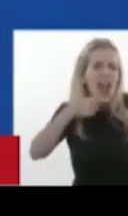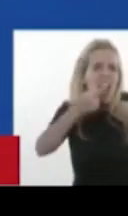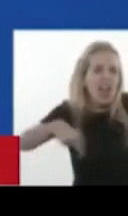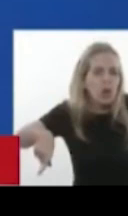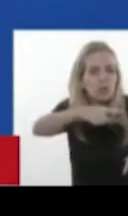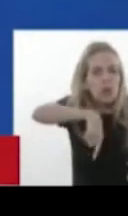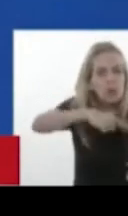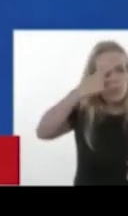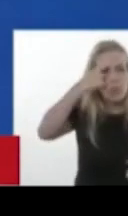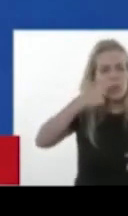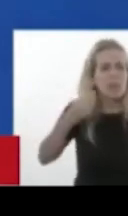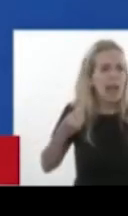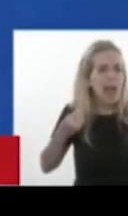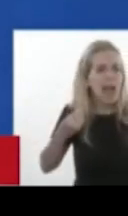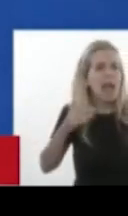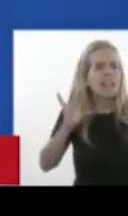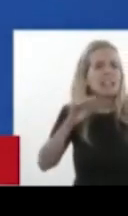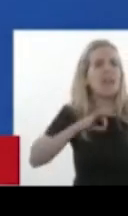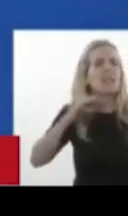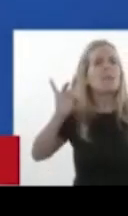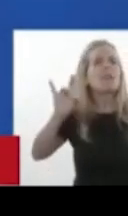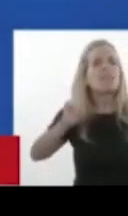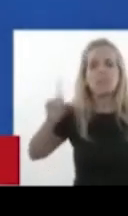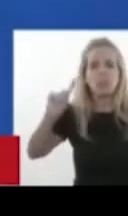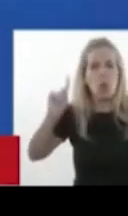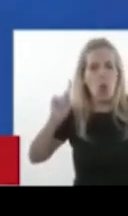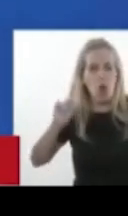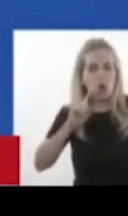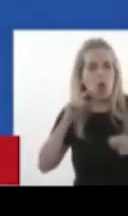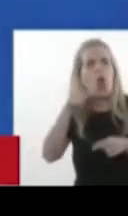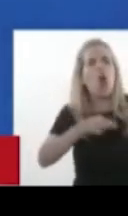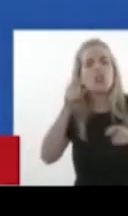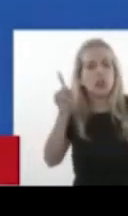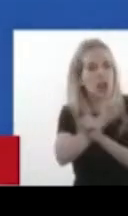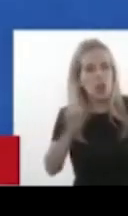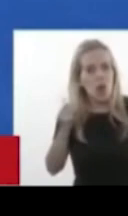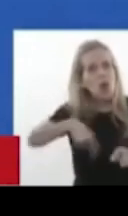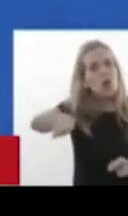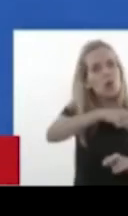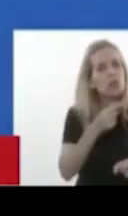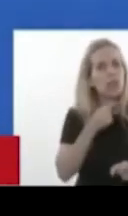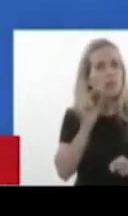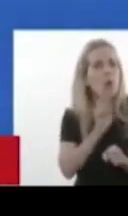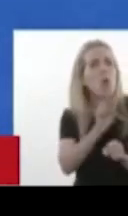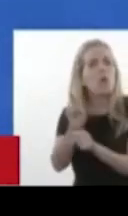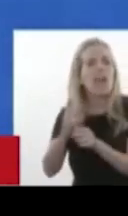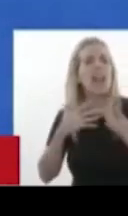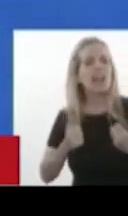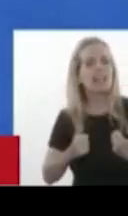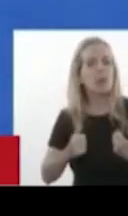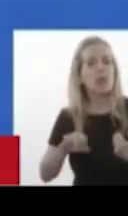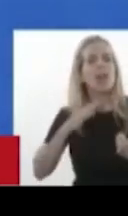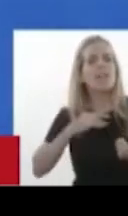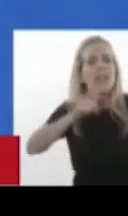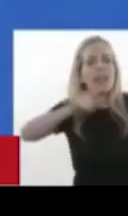lo hacemos para complicarle la vida a nadie. Lo hacemos para preservar la salud y la vida de nuestra gente. Y contra eso,